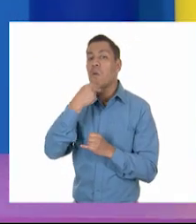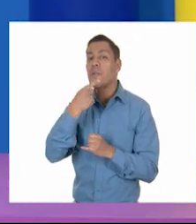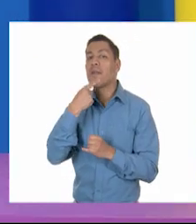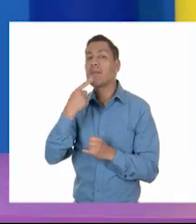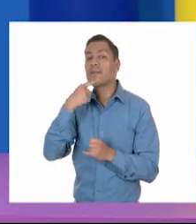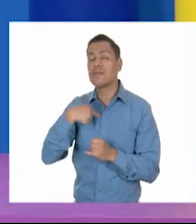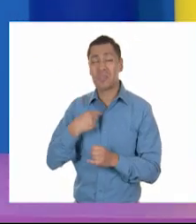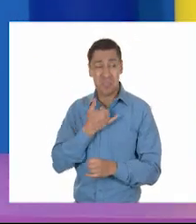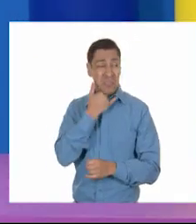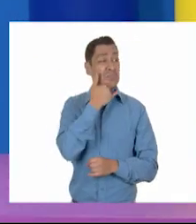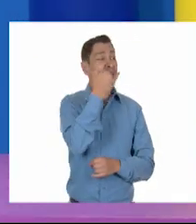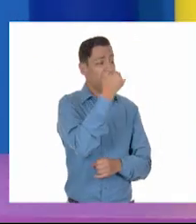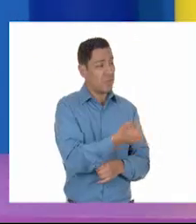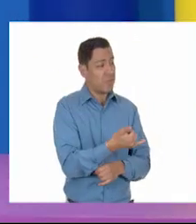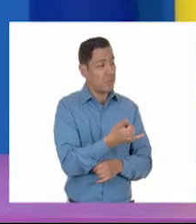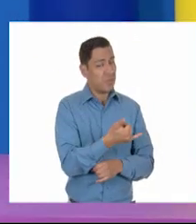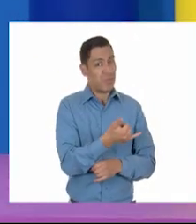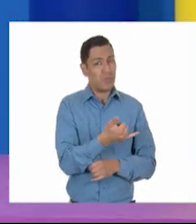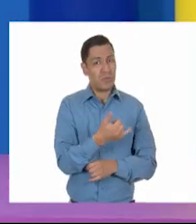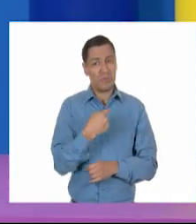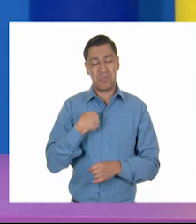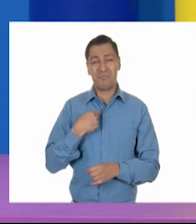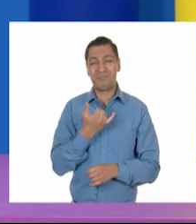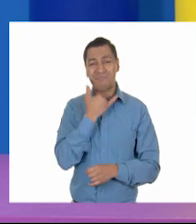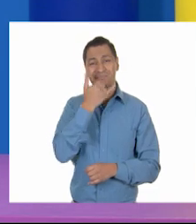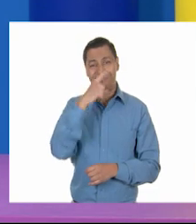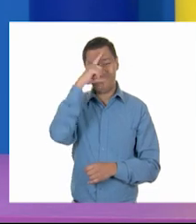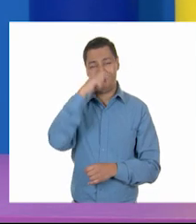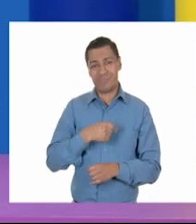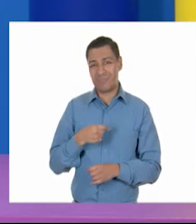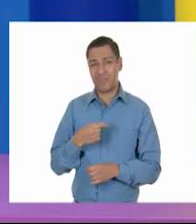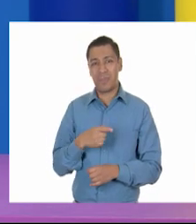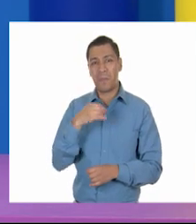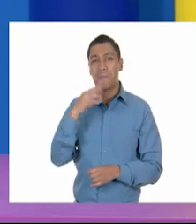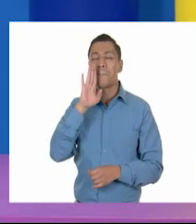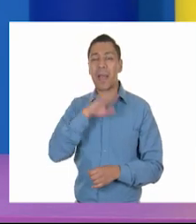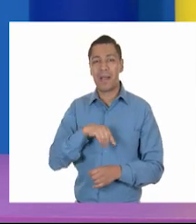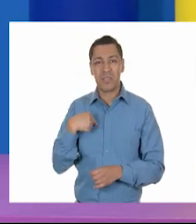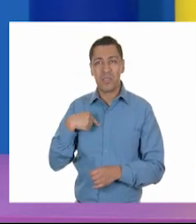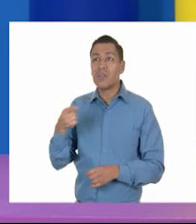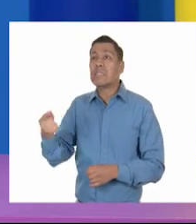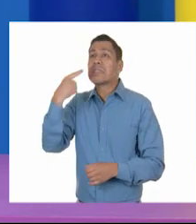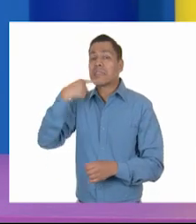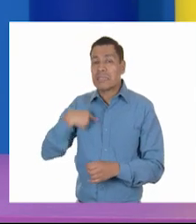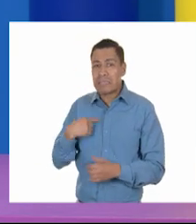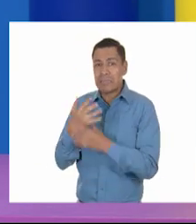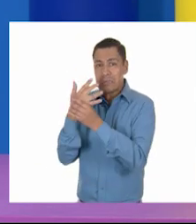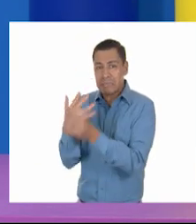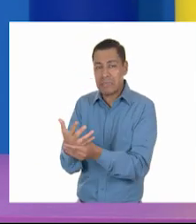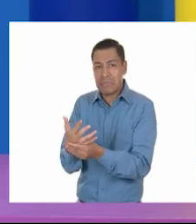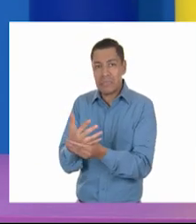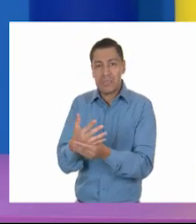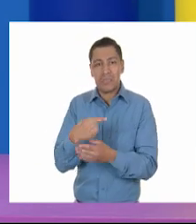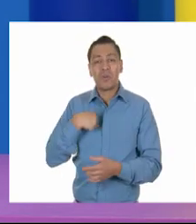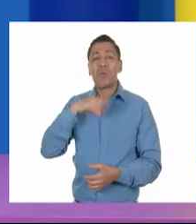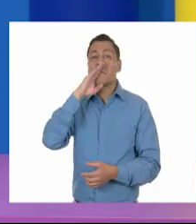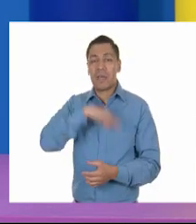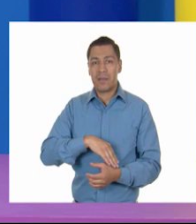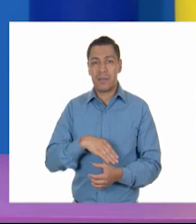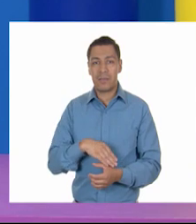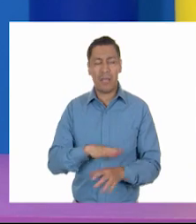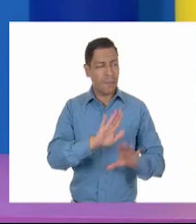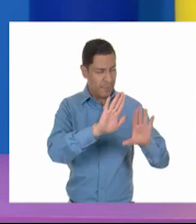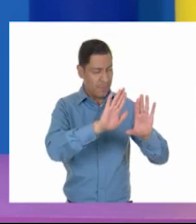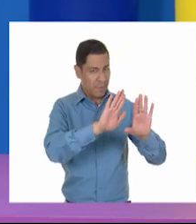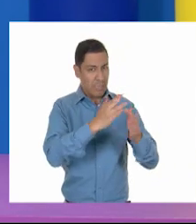Me equivoqué. No puse esa parte en tercera persona. Ah, pero esperen. Esa